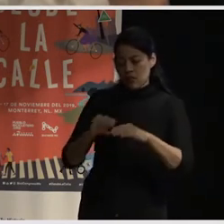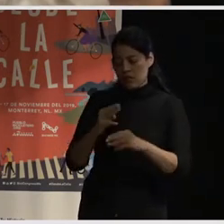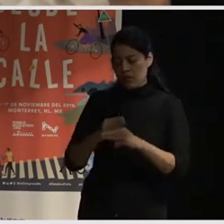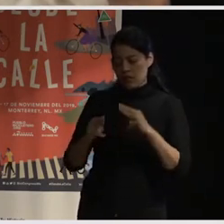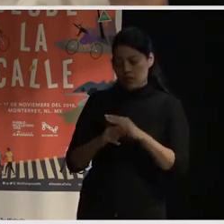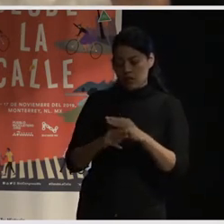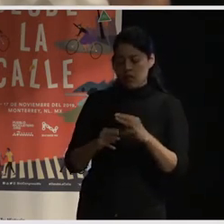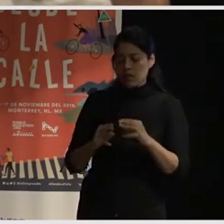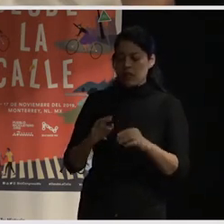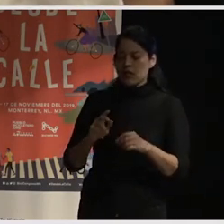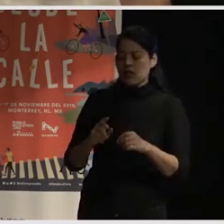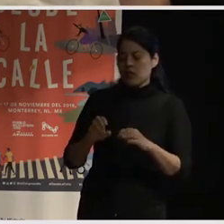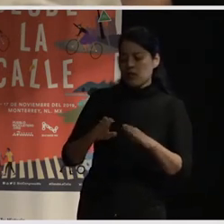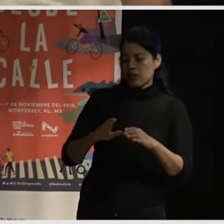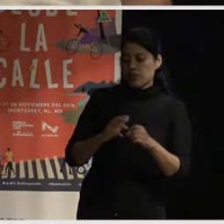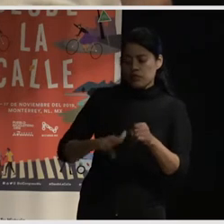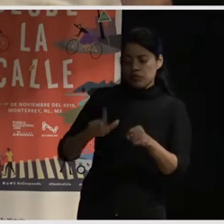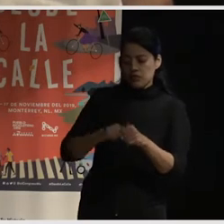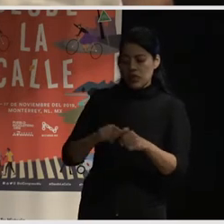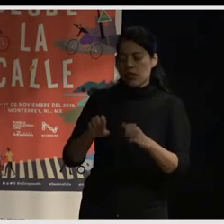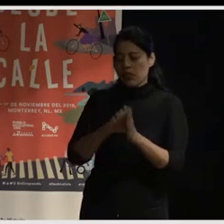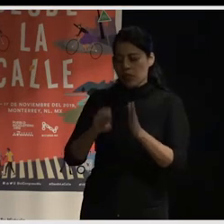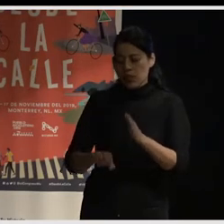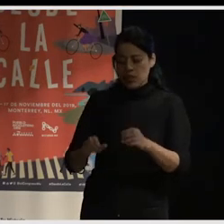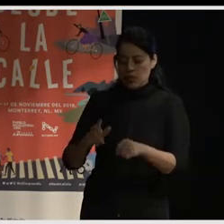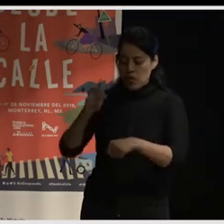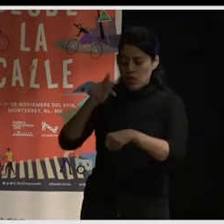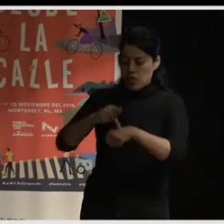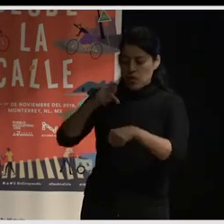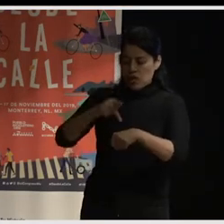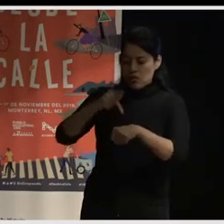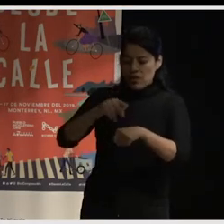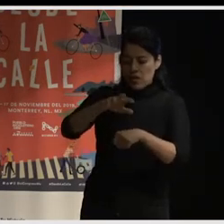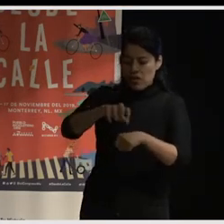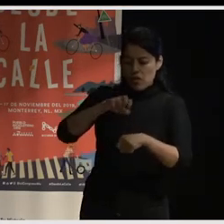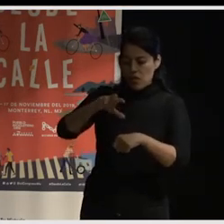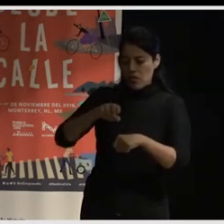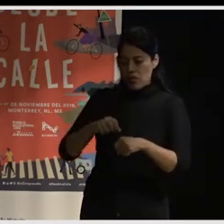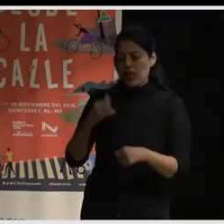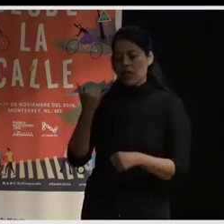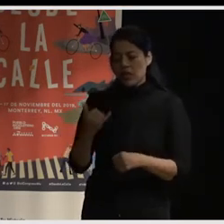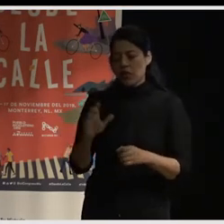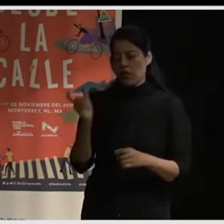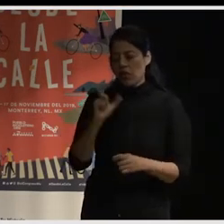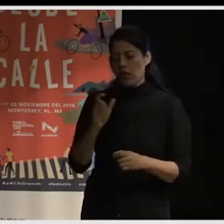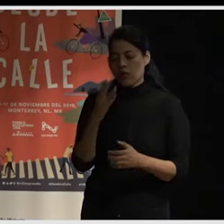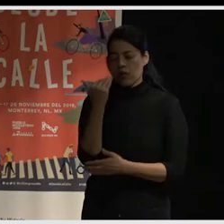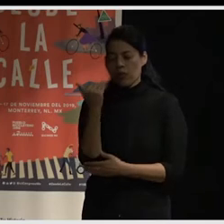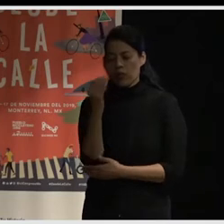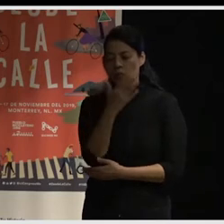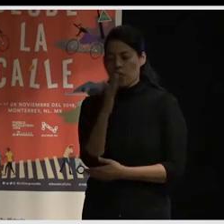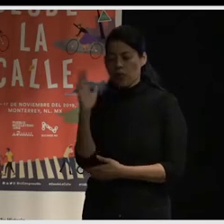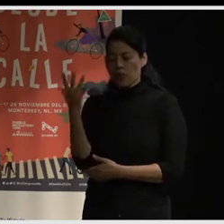las pedreras tienen un gran impacto y las áreas deforestadas en 2018 más del 50 por ciento de los días no se cumplió con las normas